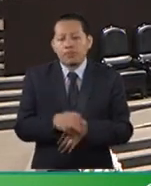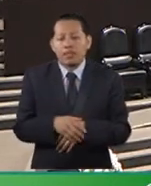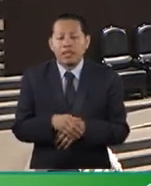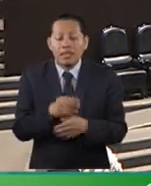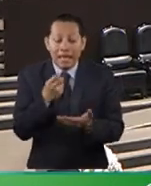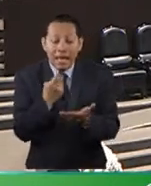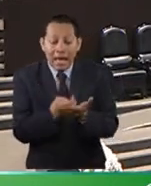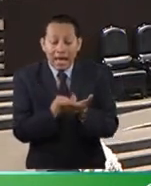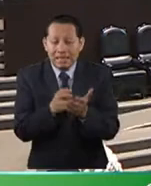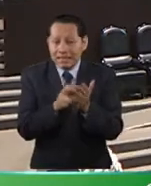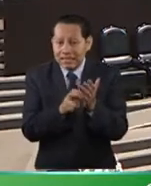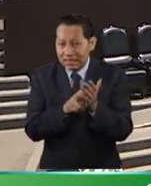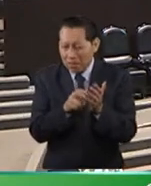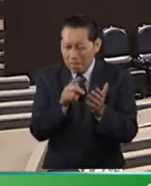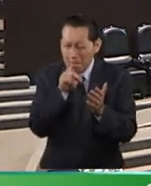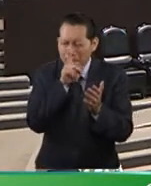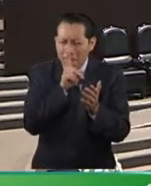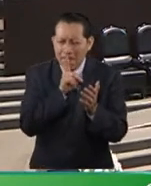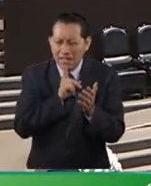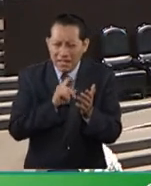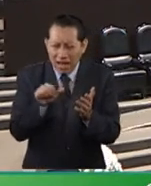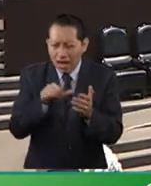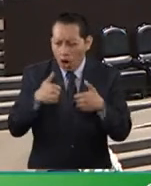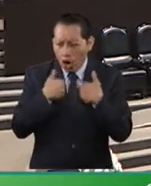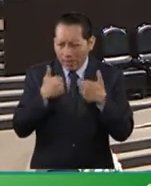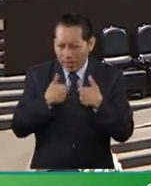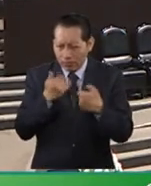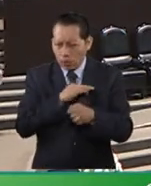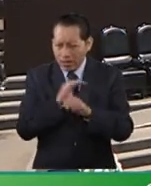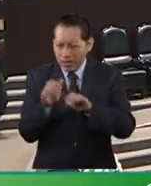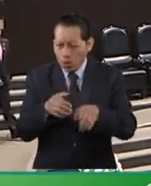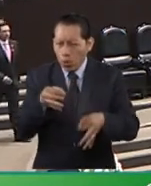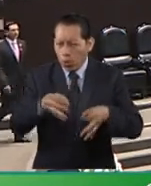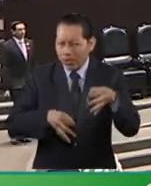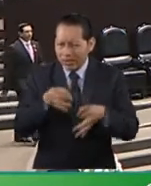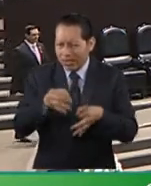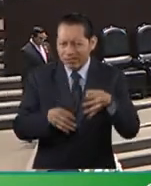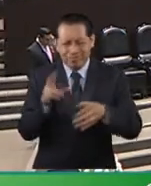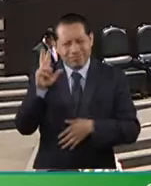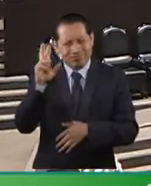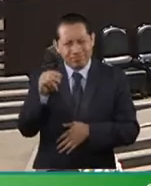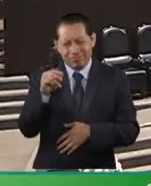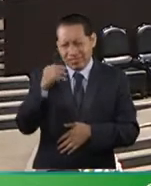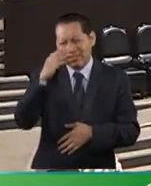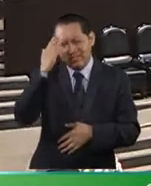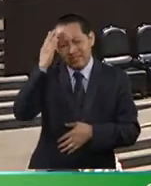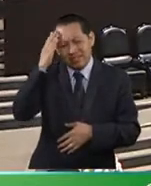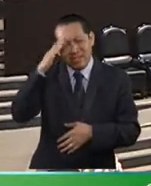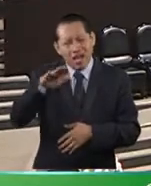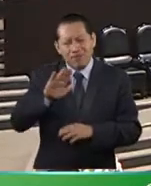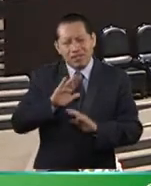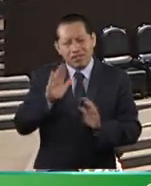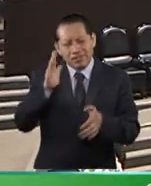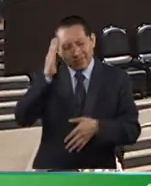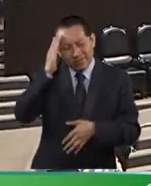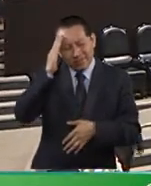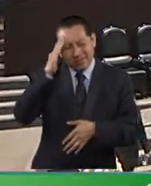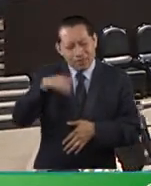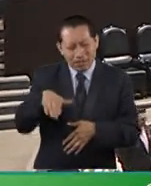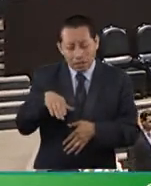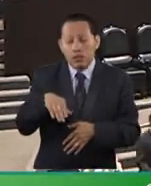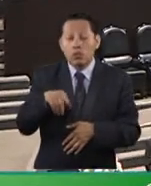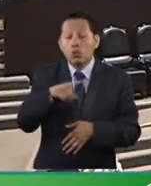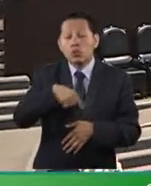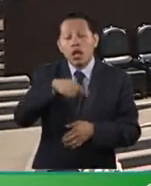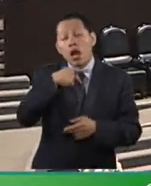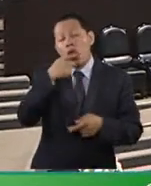esta reforma ayudará que los jóvenes ingresen al poder judicial sabemos perfectamente que no es así Y dejen de repetirlo porque no porque